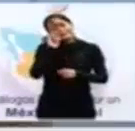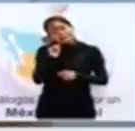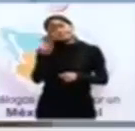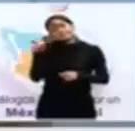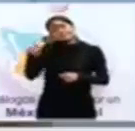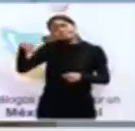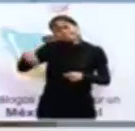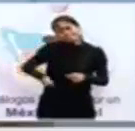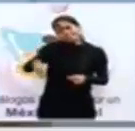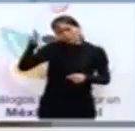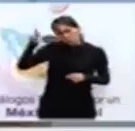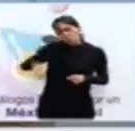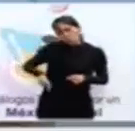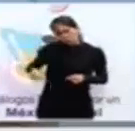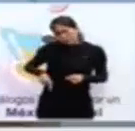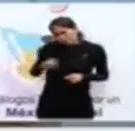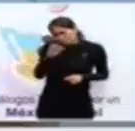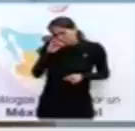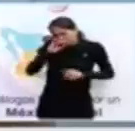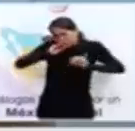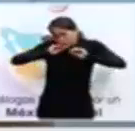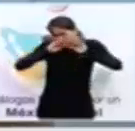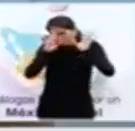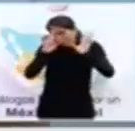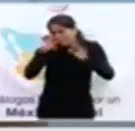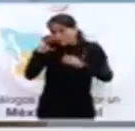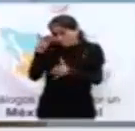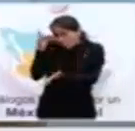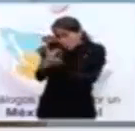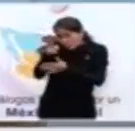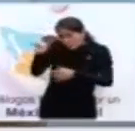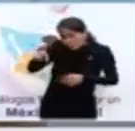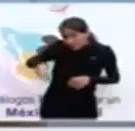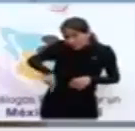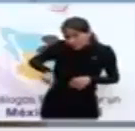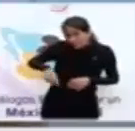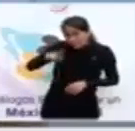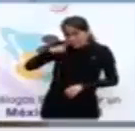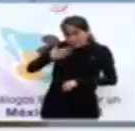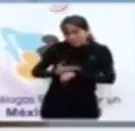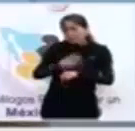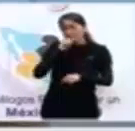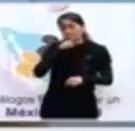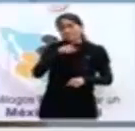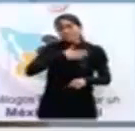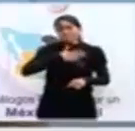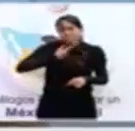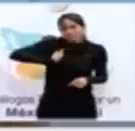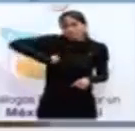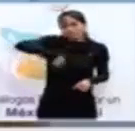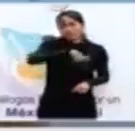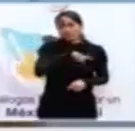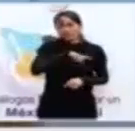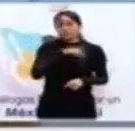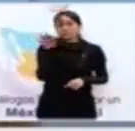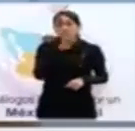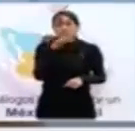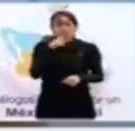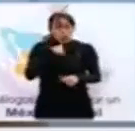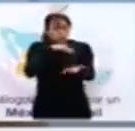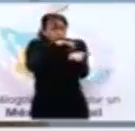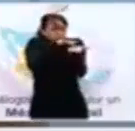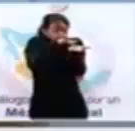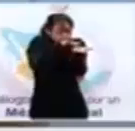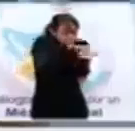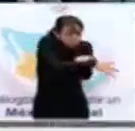pero también tenemos que ser responsables a los que van a recibir estos apoyos, ¿no?, en términos de, si yo voy a dar un apoyo del que sea,